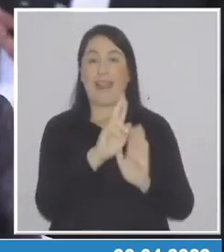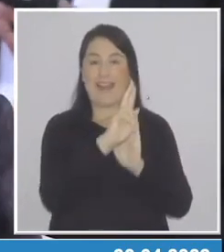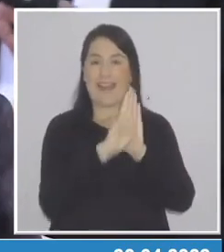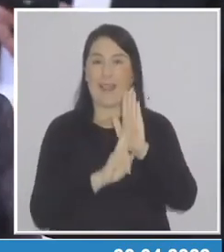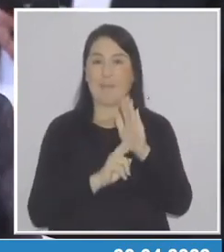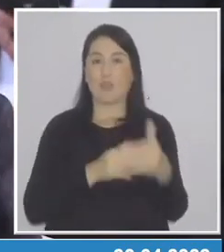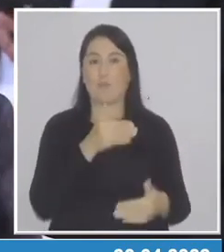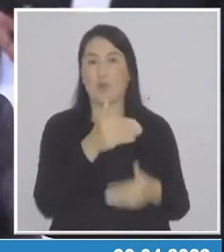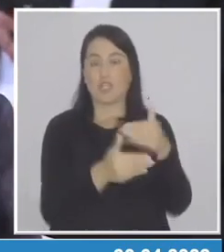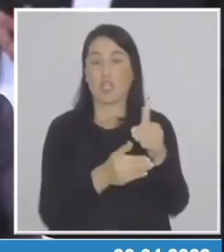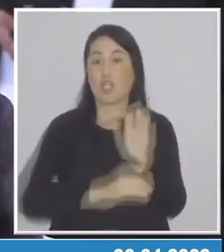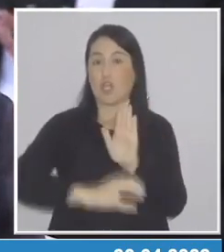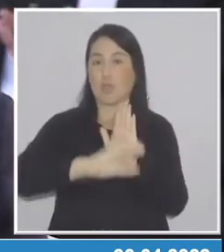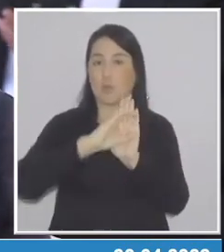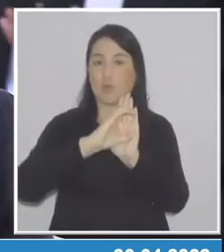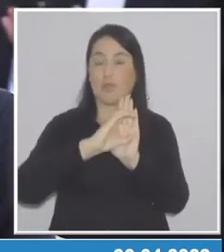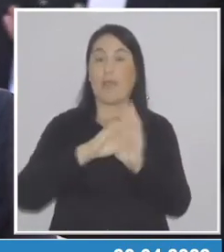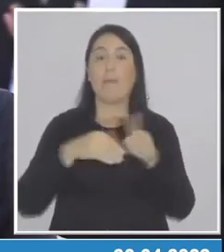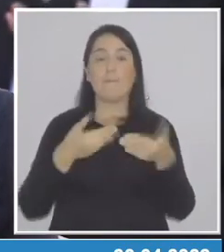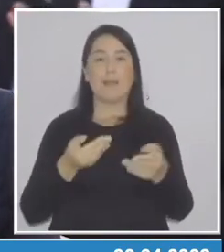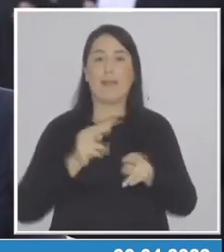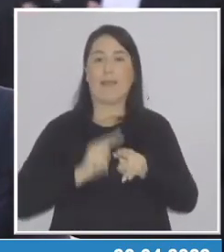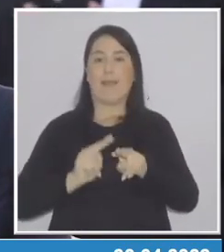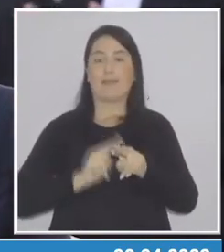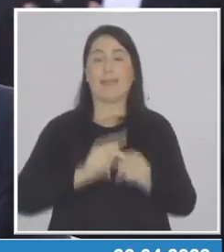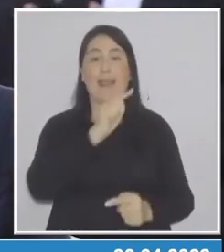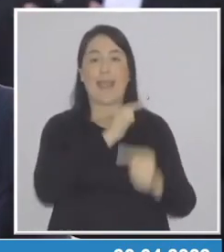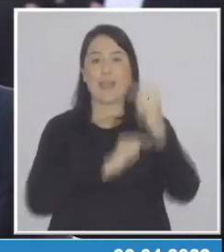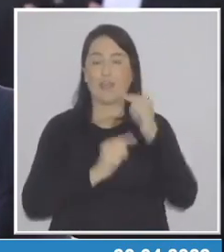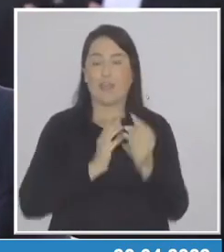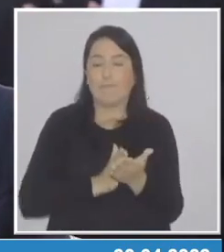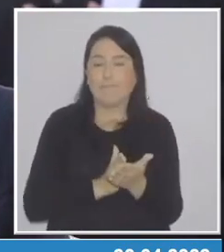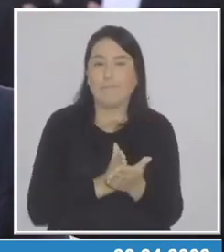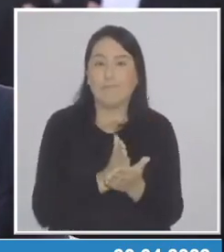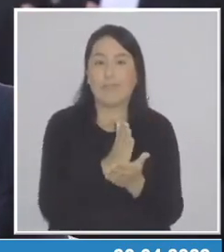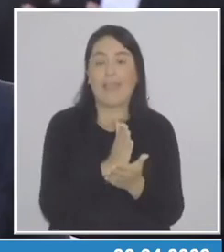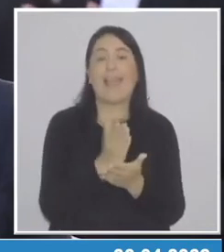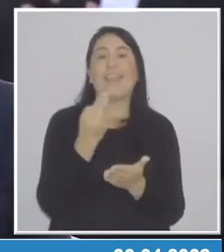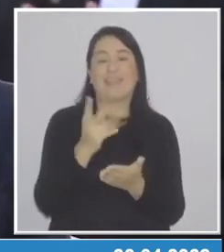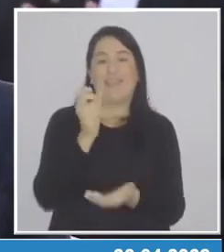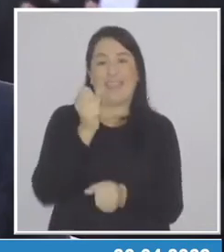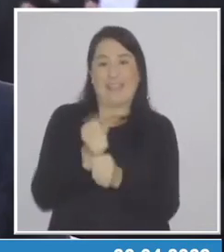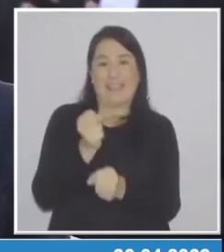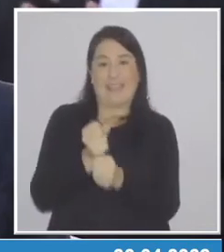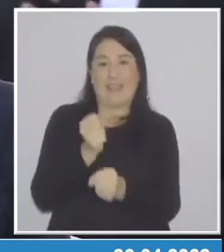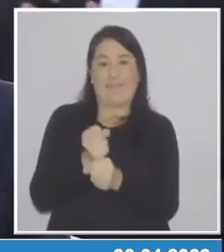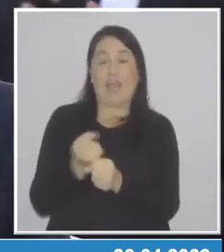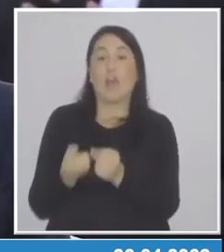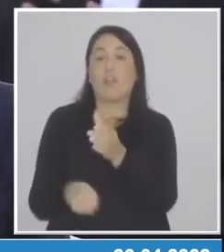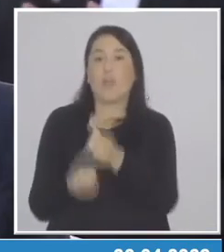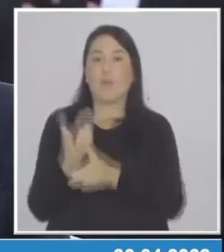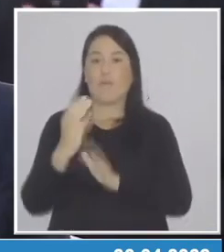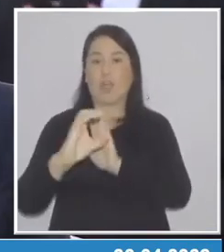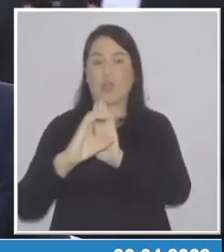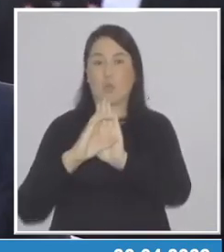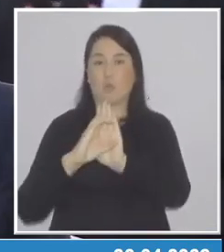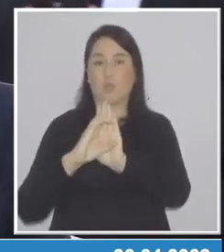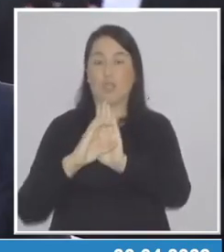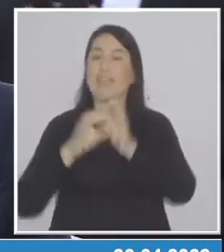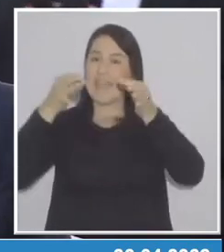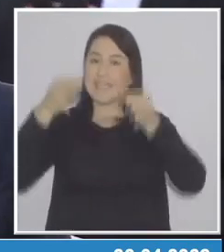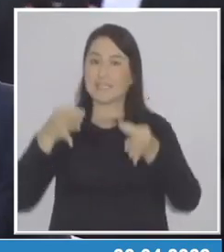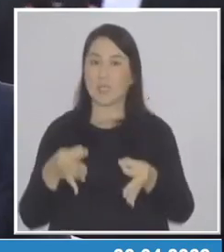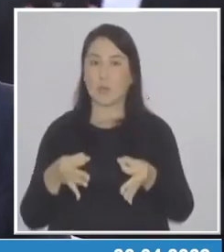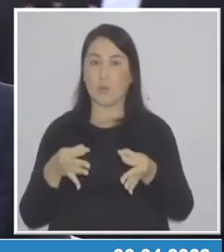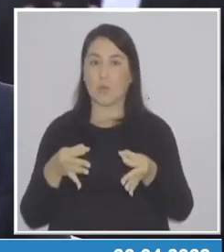constitucional para elaborar la historia fidedigna del establecimiento de la nueva Constitución y asegurar en la labor